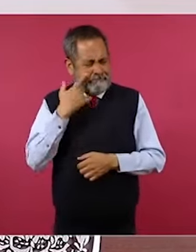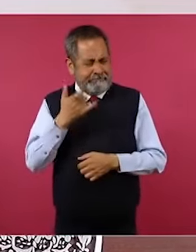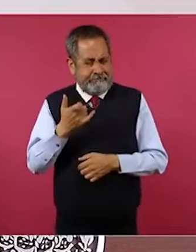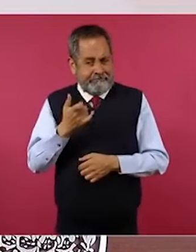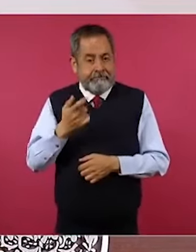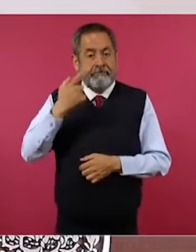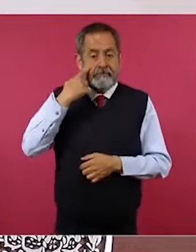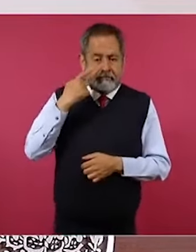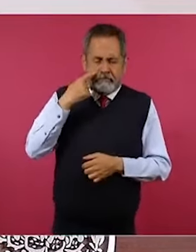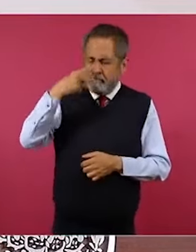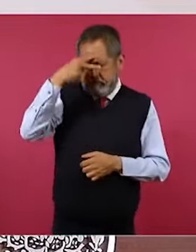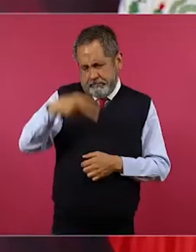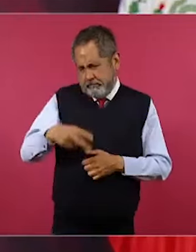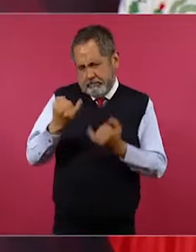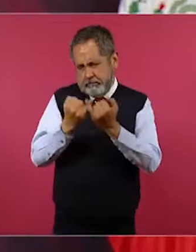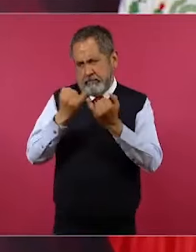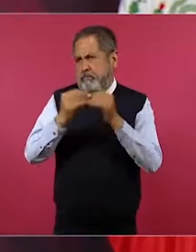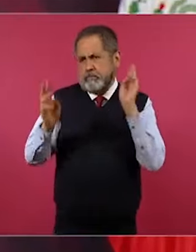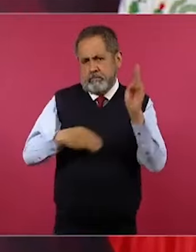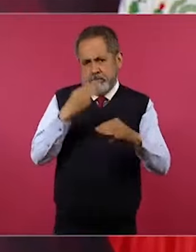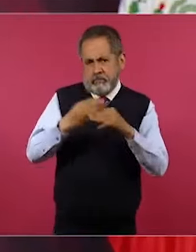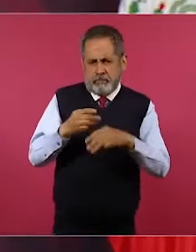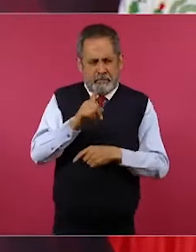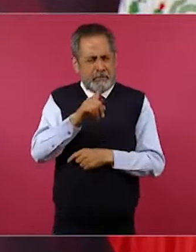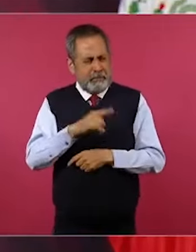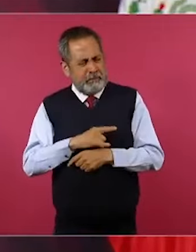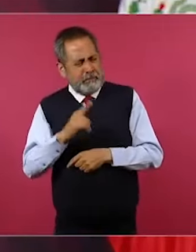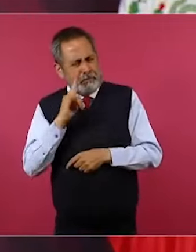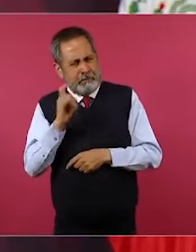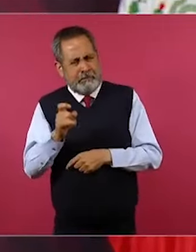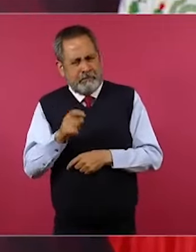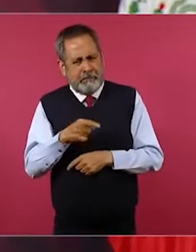en México y en todas partes, me llamó la atención